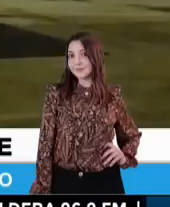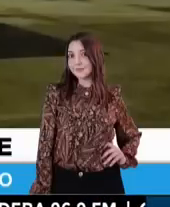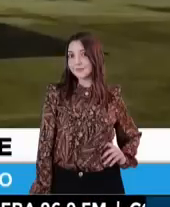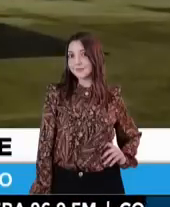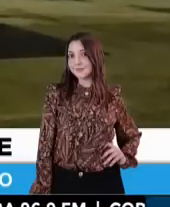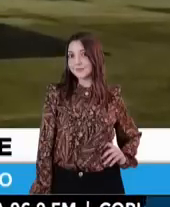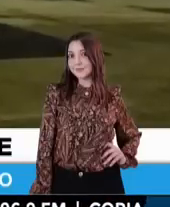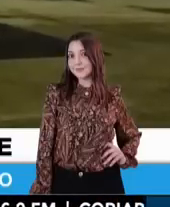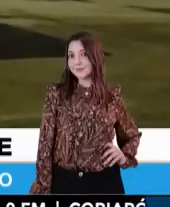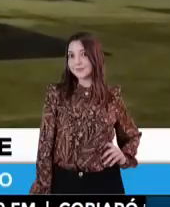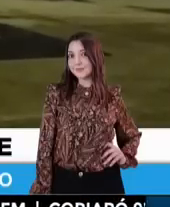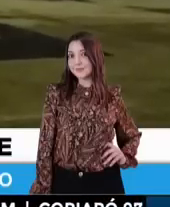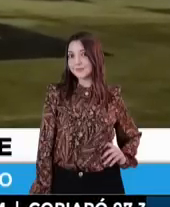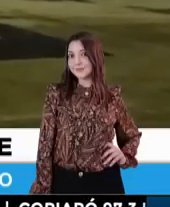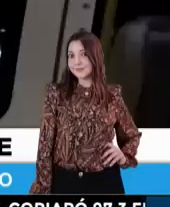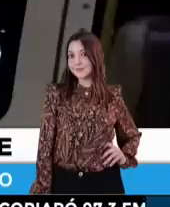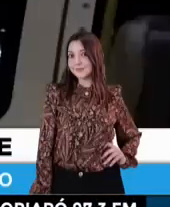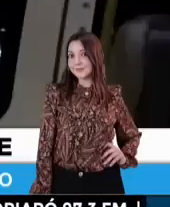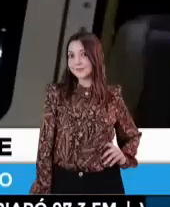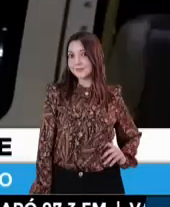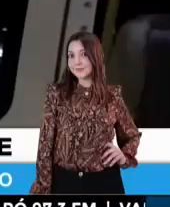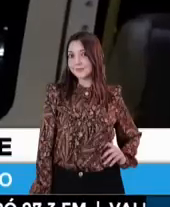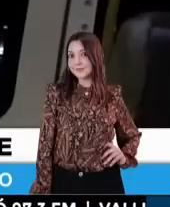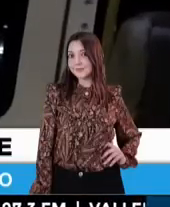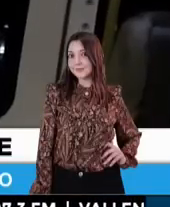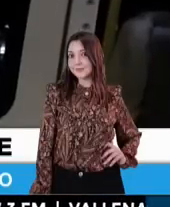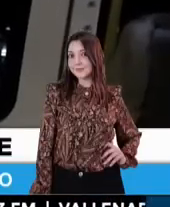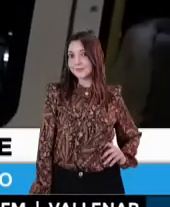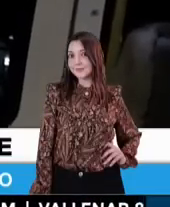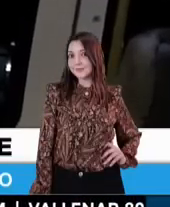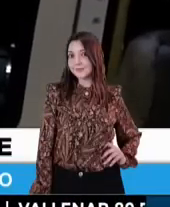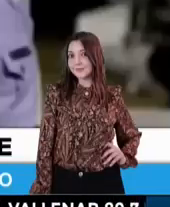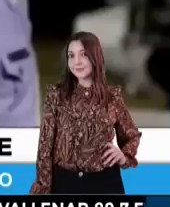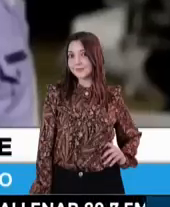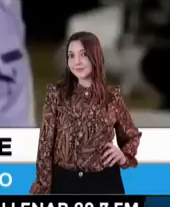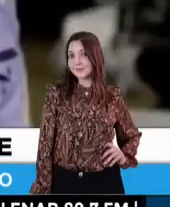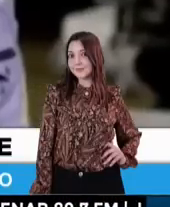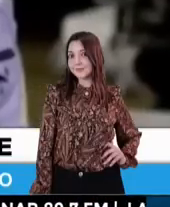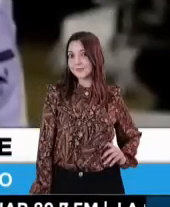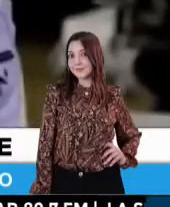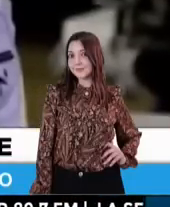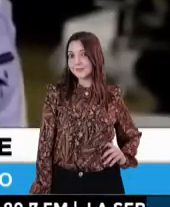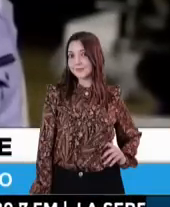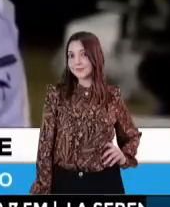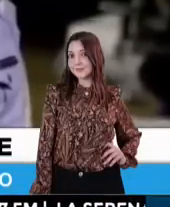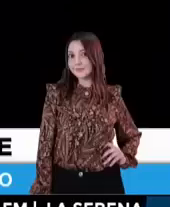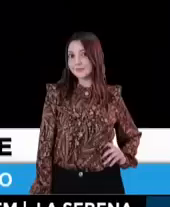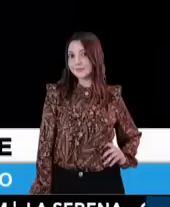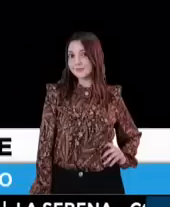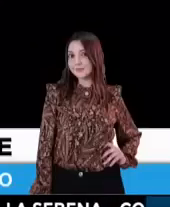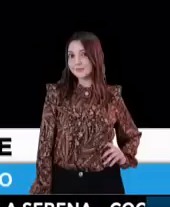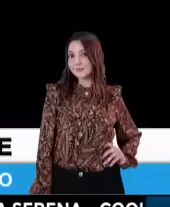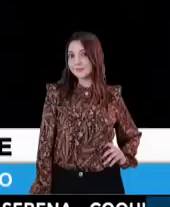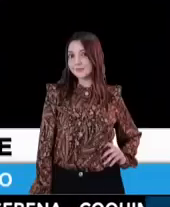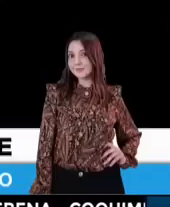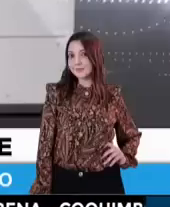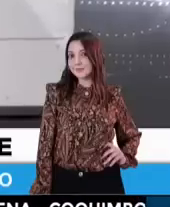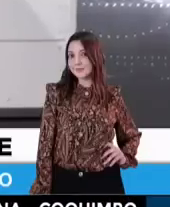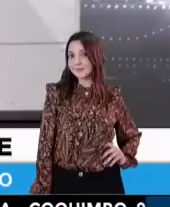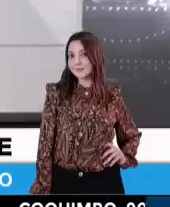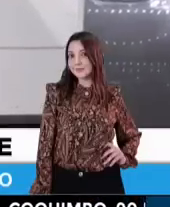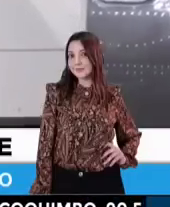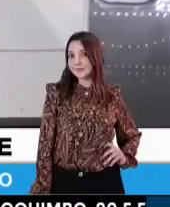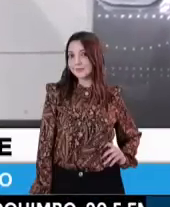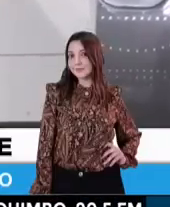Sobre la presencia de Venezuela en esta cumbre y las relaciones con nuestro país, se refirió, por ejemplo, el ex canciller